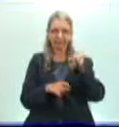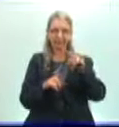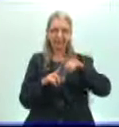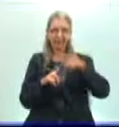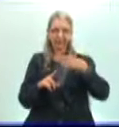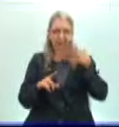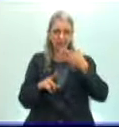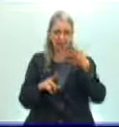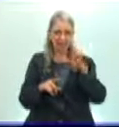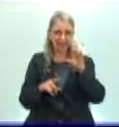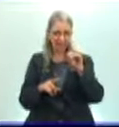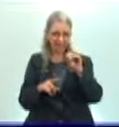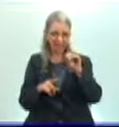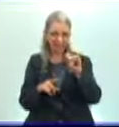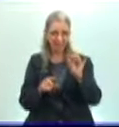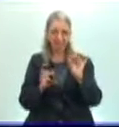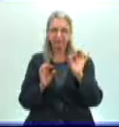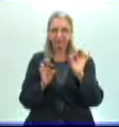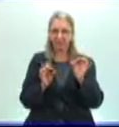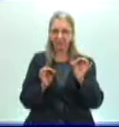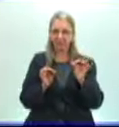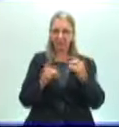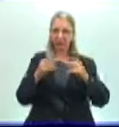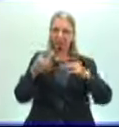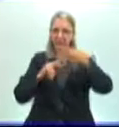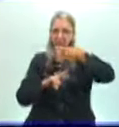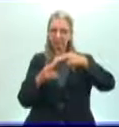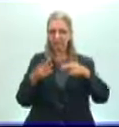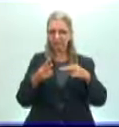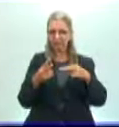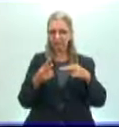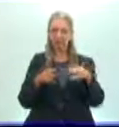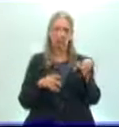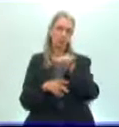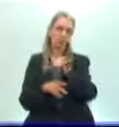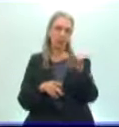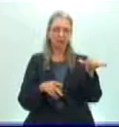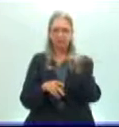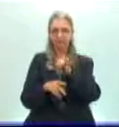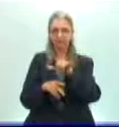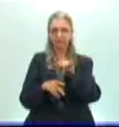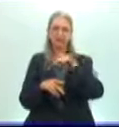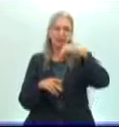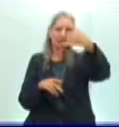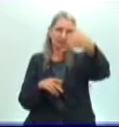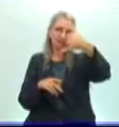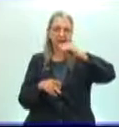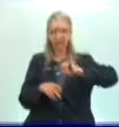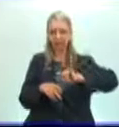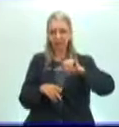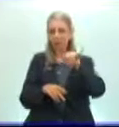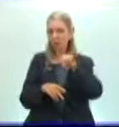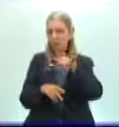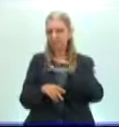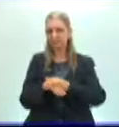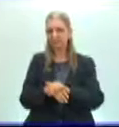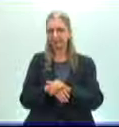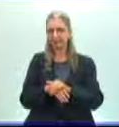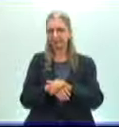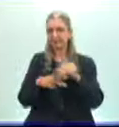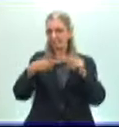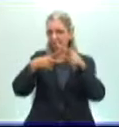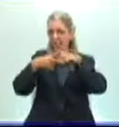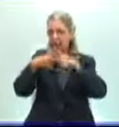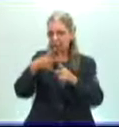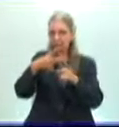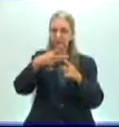que están sombreados ahí en color rosado van a ser semejantes, que era lo que queríamos. ¿Por qué queríamos esto? Porque queríamos demostrar una